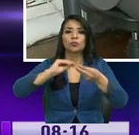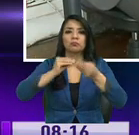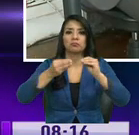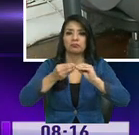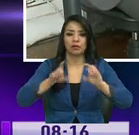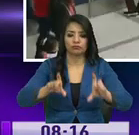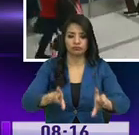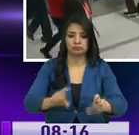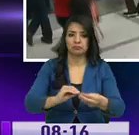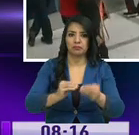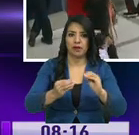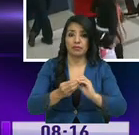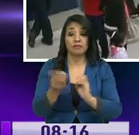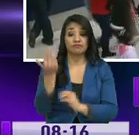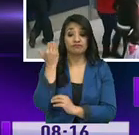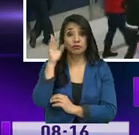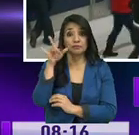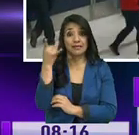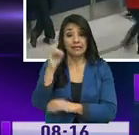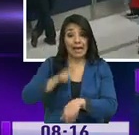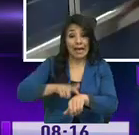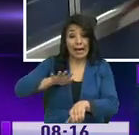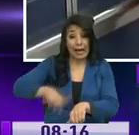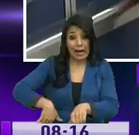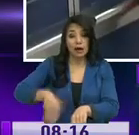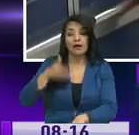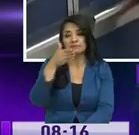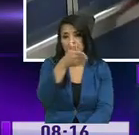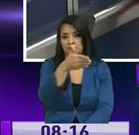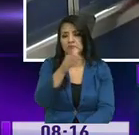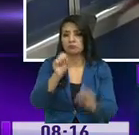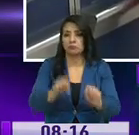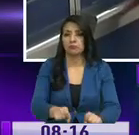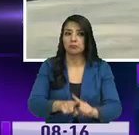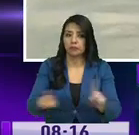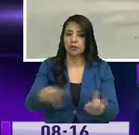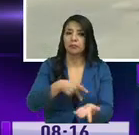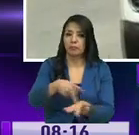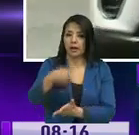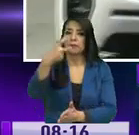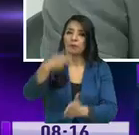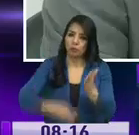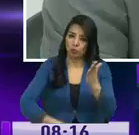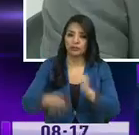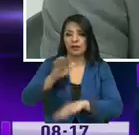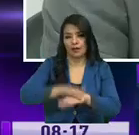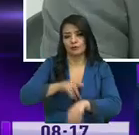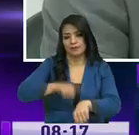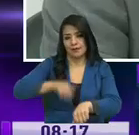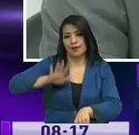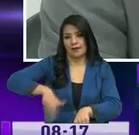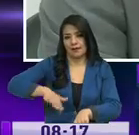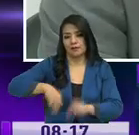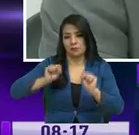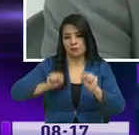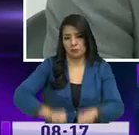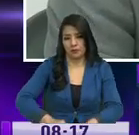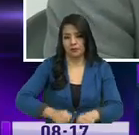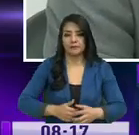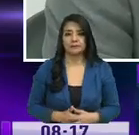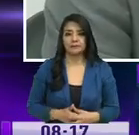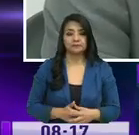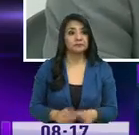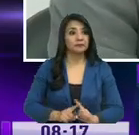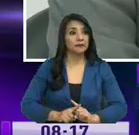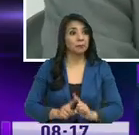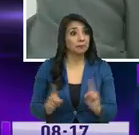también aquellos que quedaron rezagados del 2018. Claro, tendrán que pagar obviamente una multa por no haberlo hecho en el mes que les corresponde y en el año pasado.